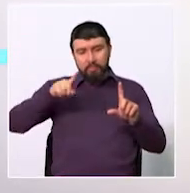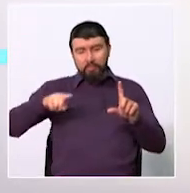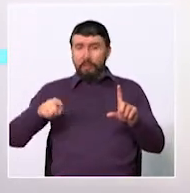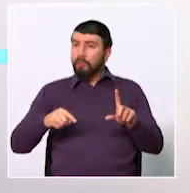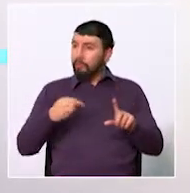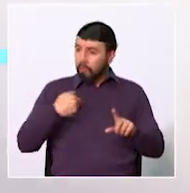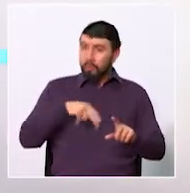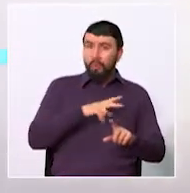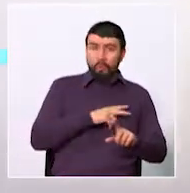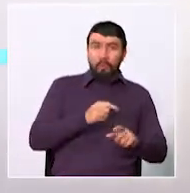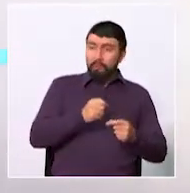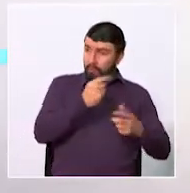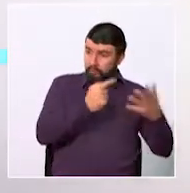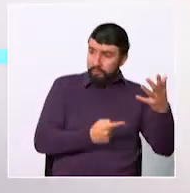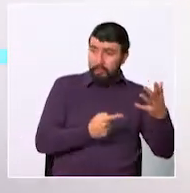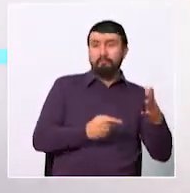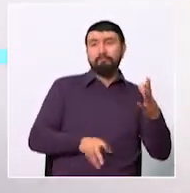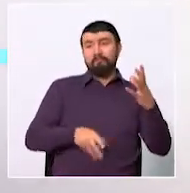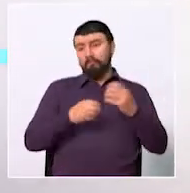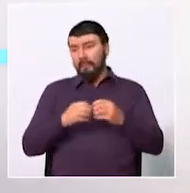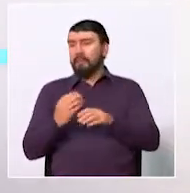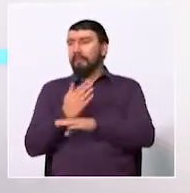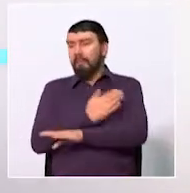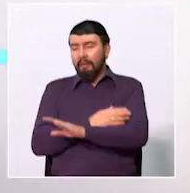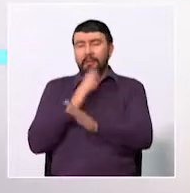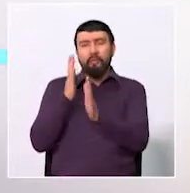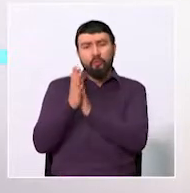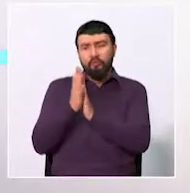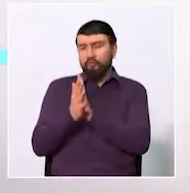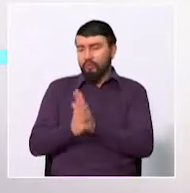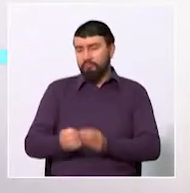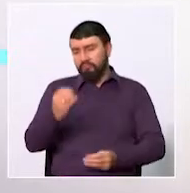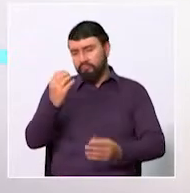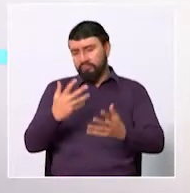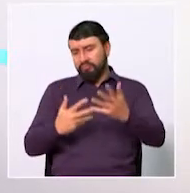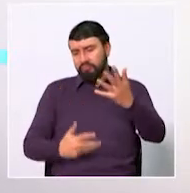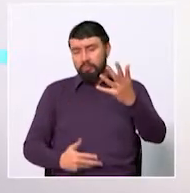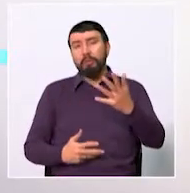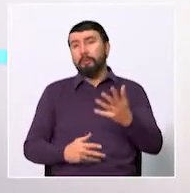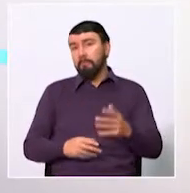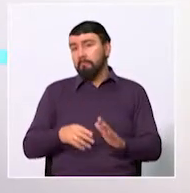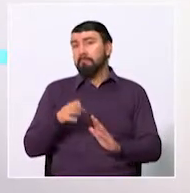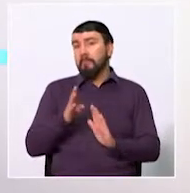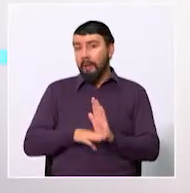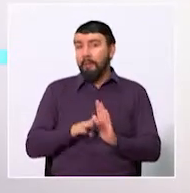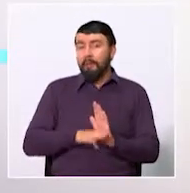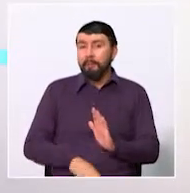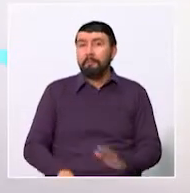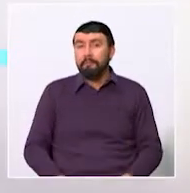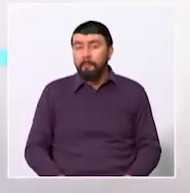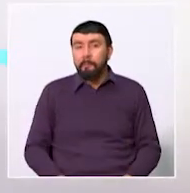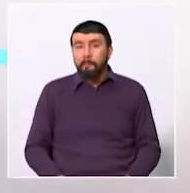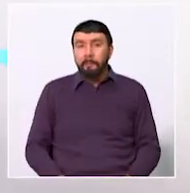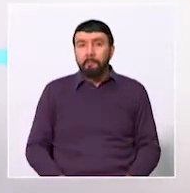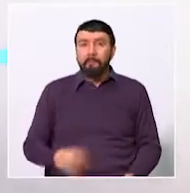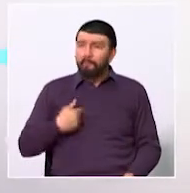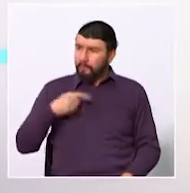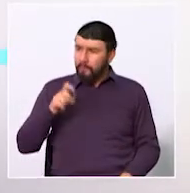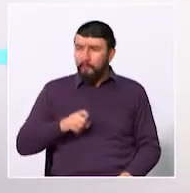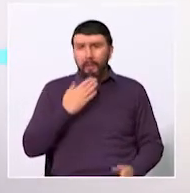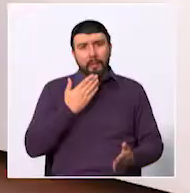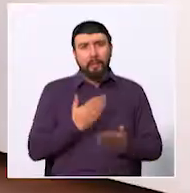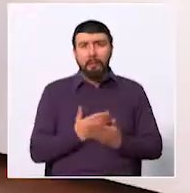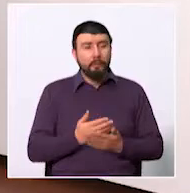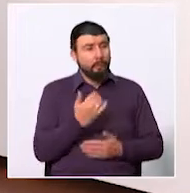eso más todo lo que les hemos contado ahora en los pacientes y es realmente yo toqué gracias a todos esos